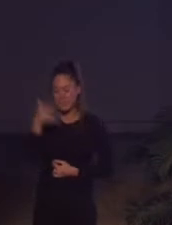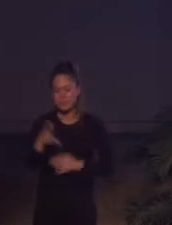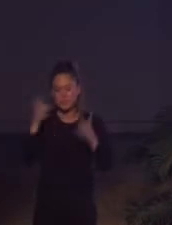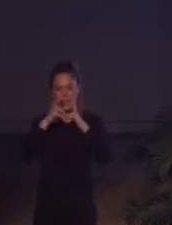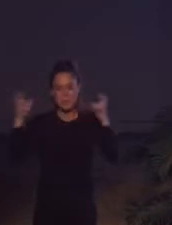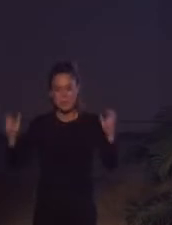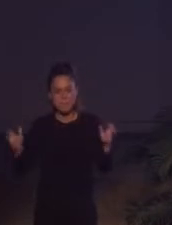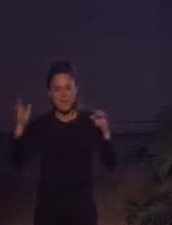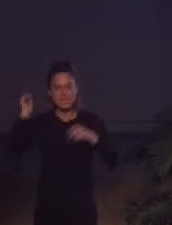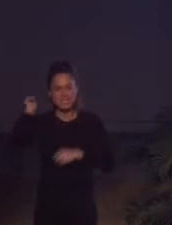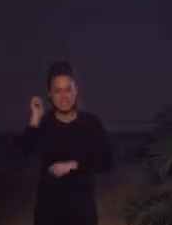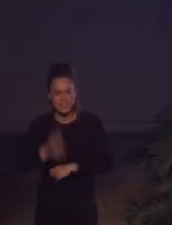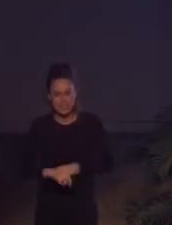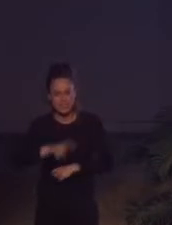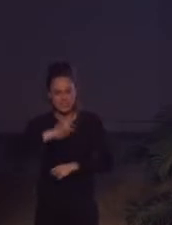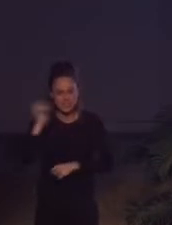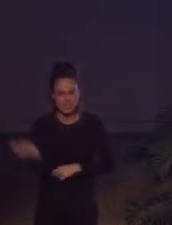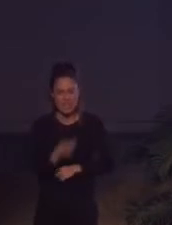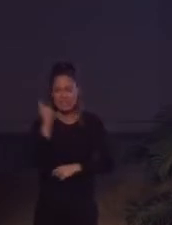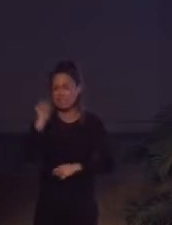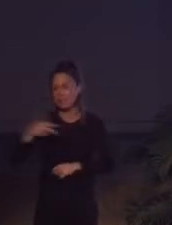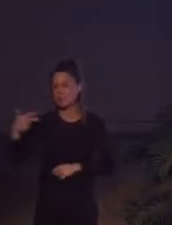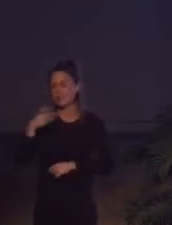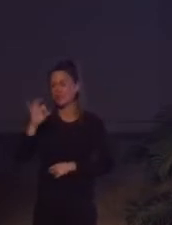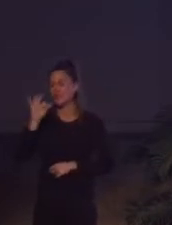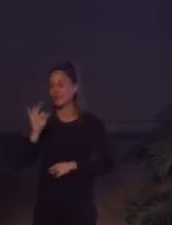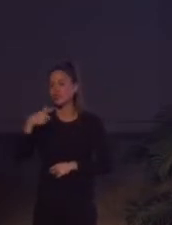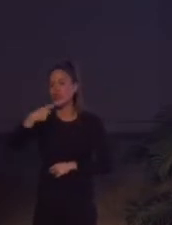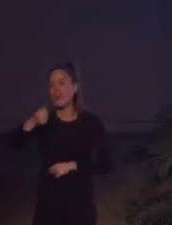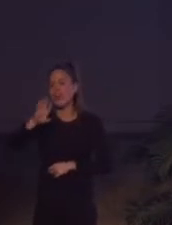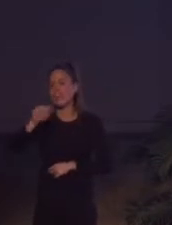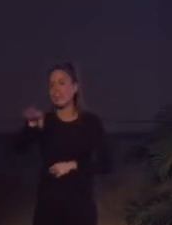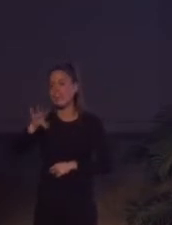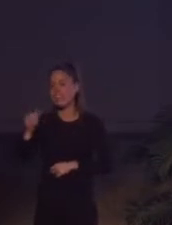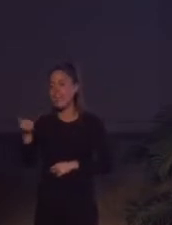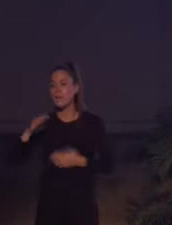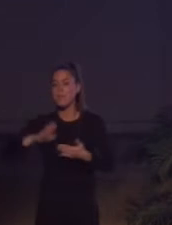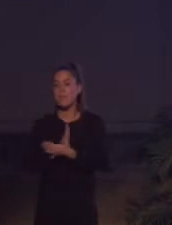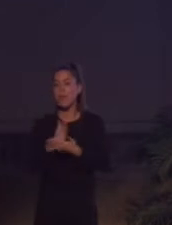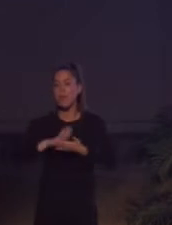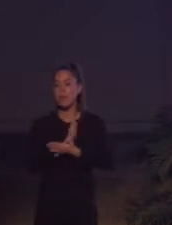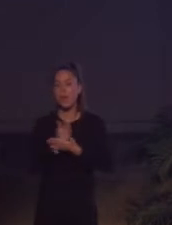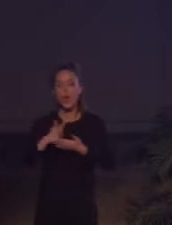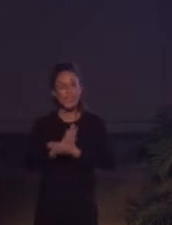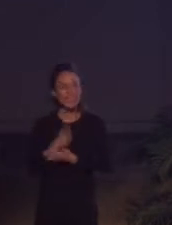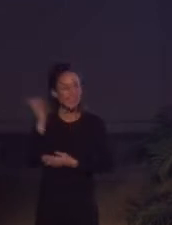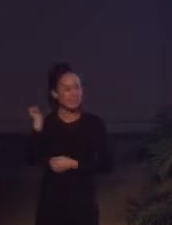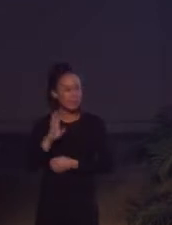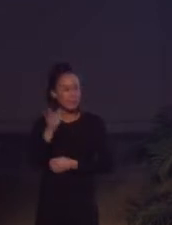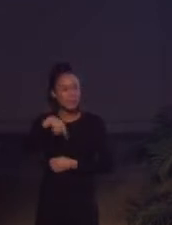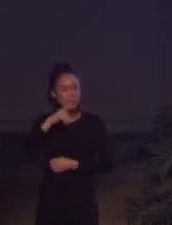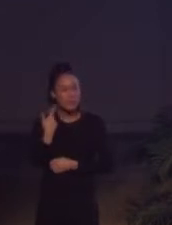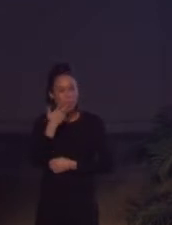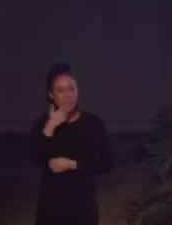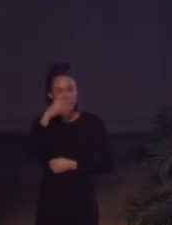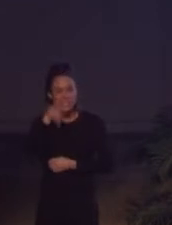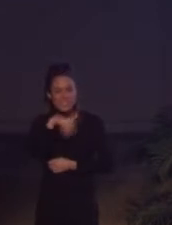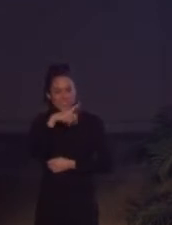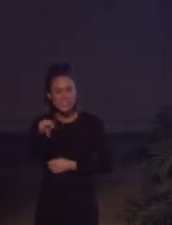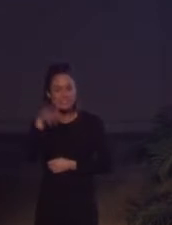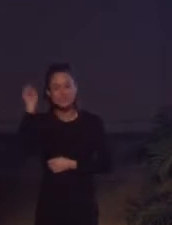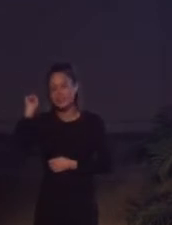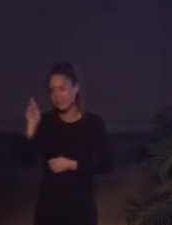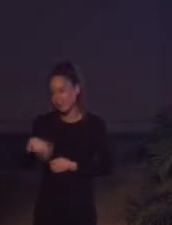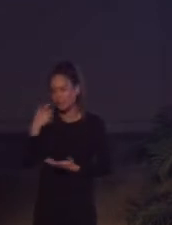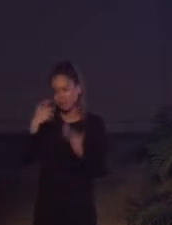veganos, Chus García, que es una poeta que creo que conocéis aquí en Feministalia, ¿no? Ha venido a Feminist. Bueno, pero es una